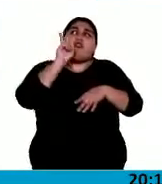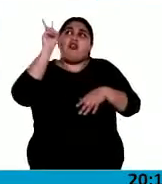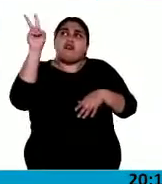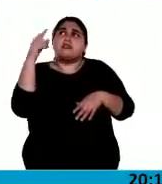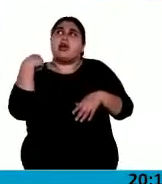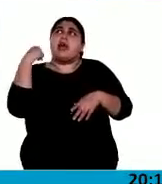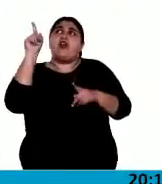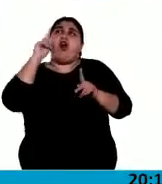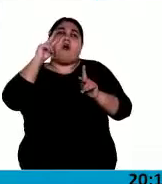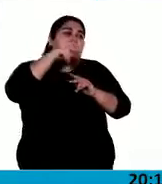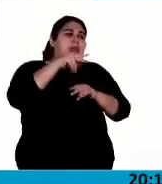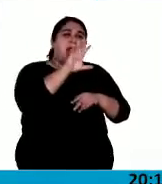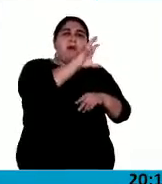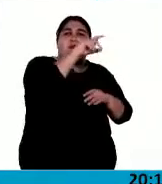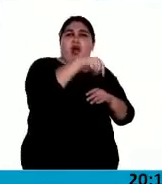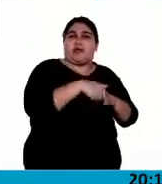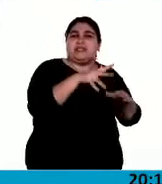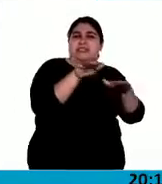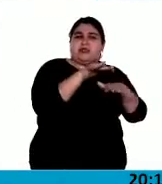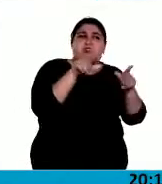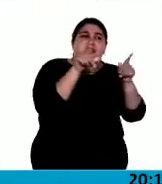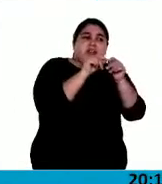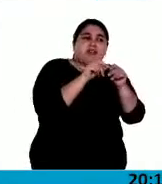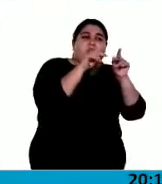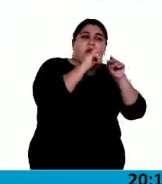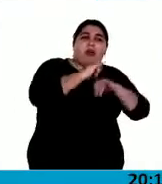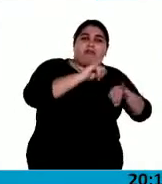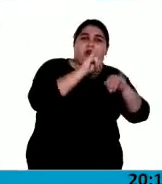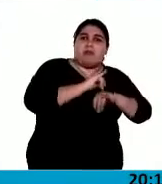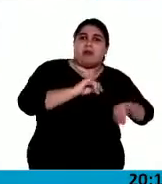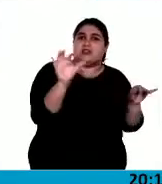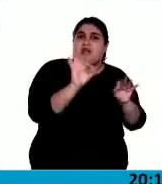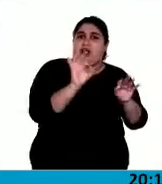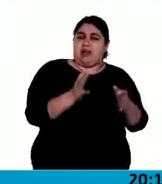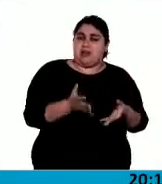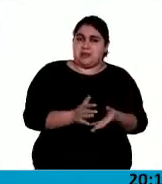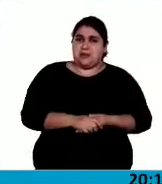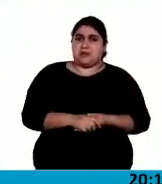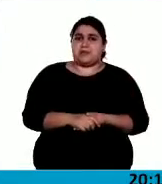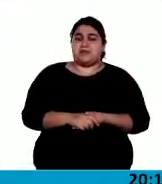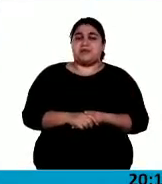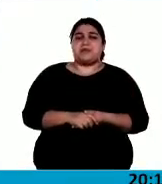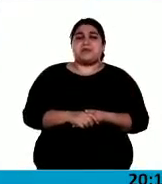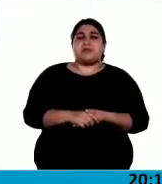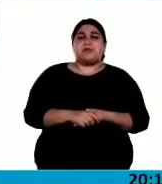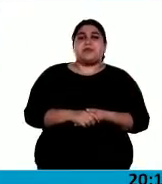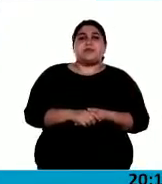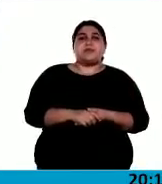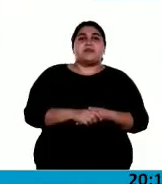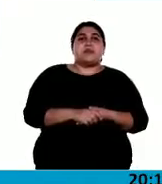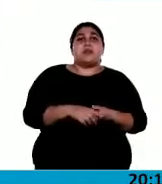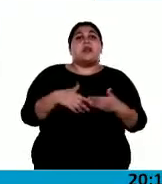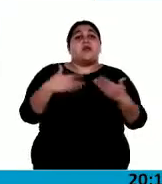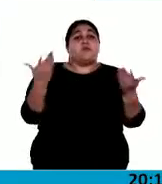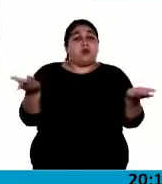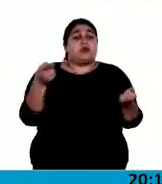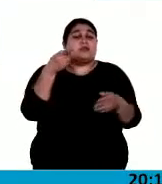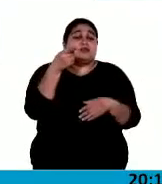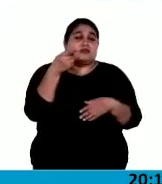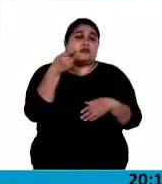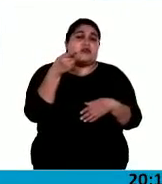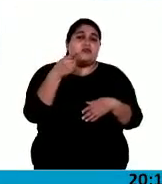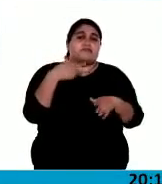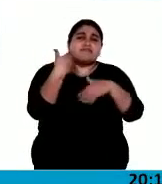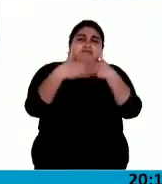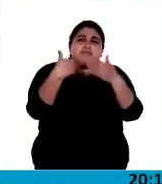de no tener datos certeros sobre lo que estaba pasando con los fallecidos en nuestra provincia. Pero volví al tema de si hubo manipulación o